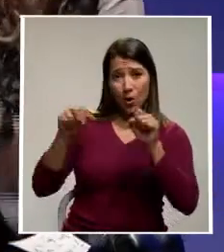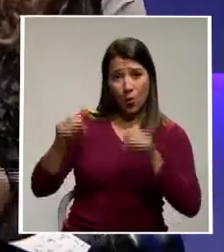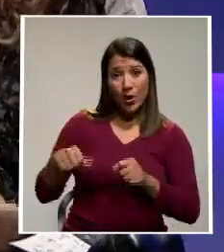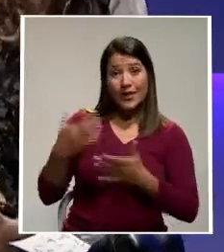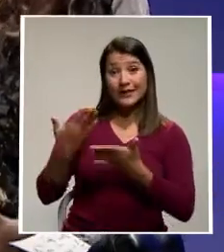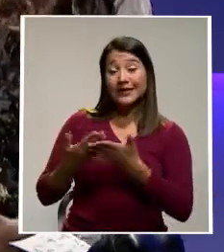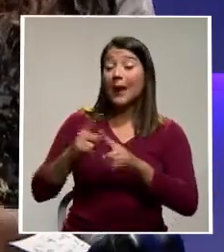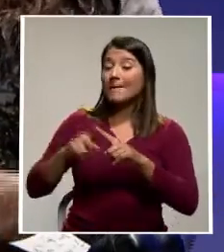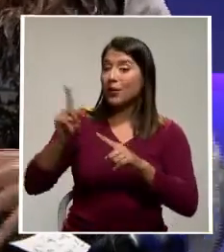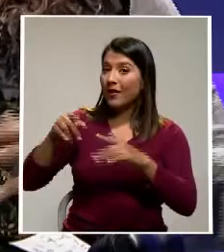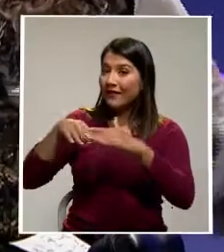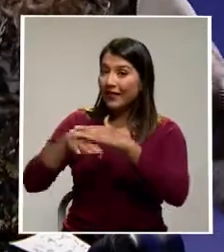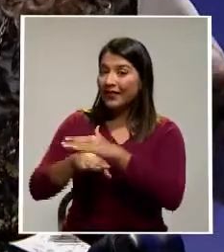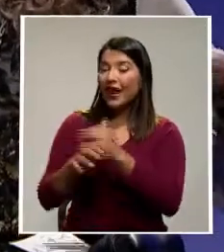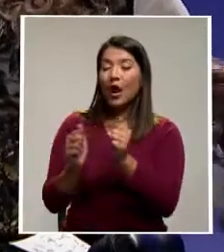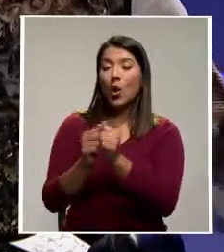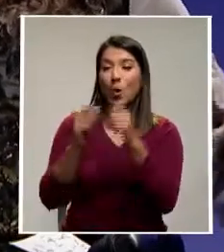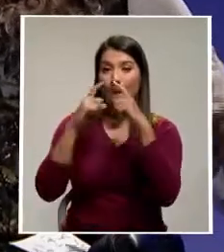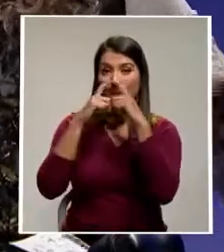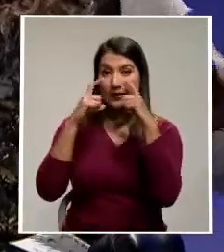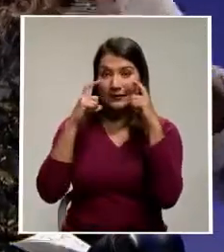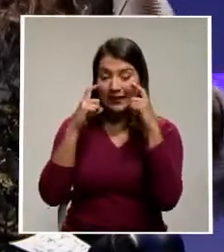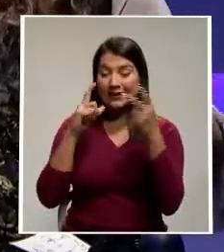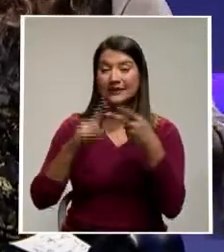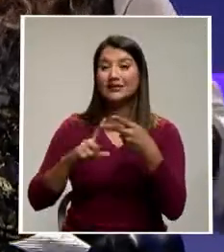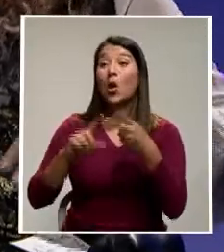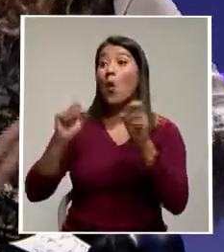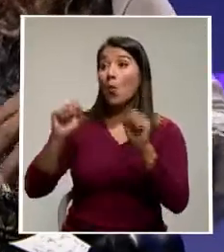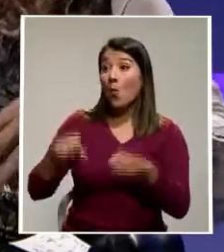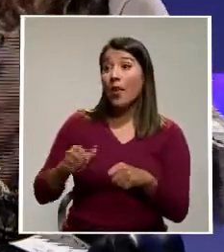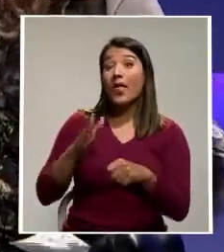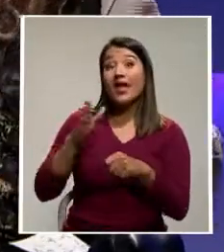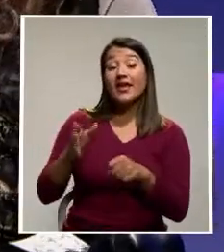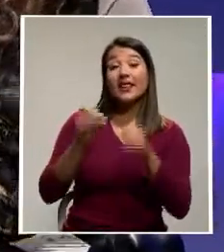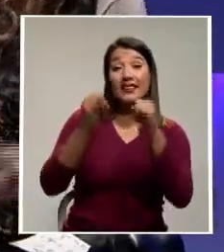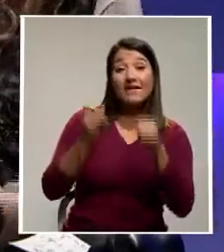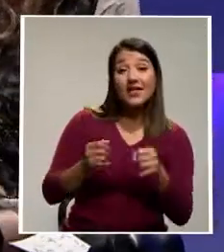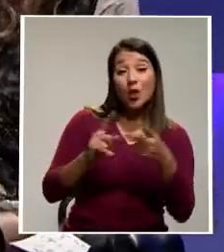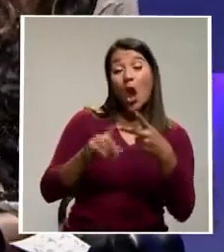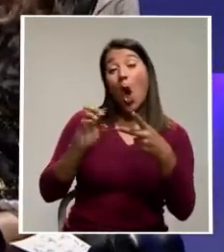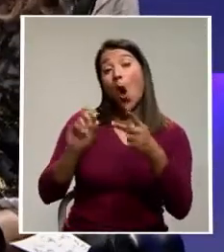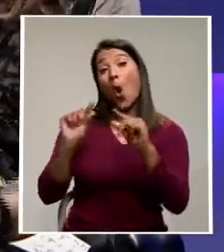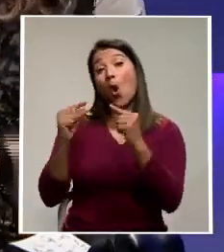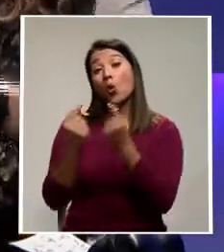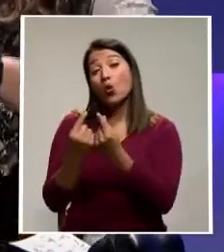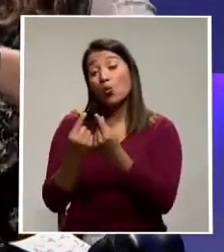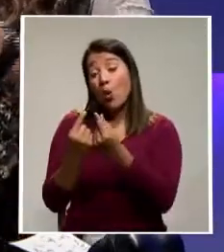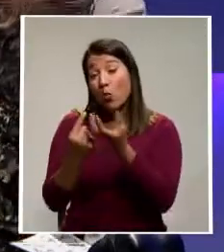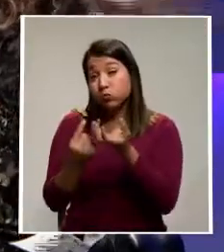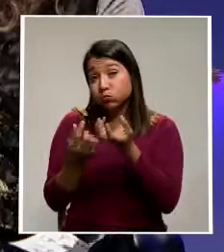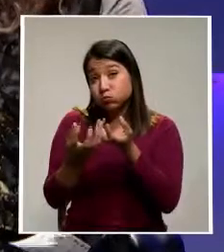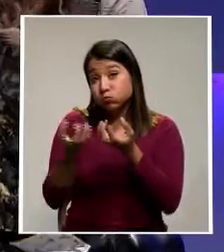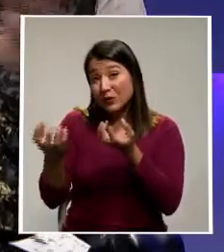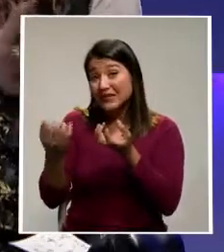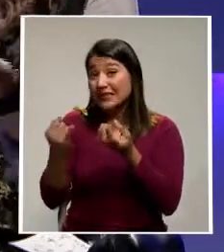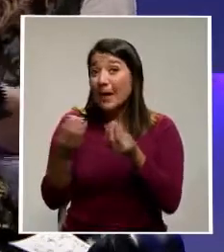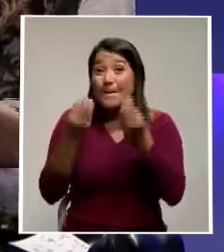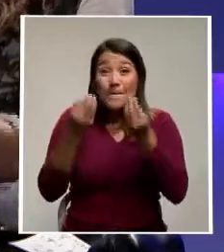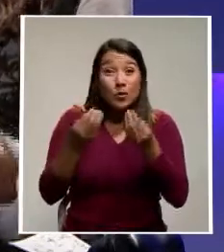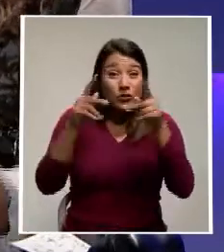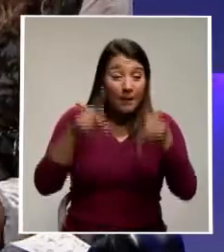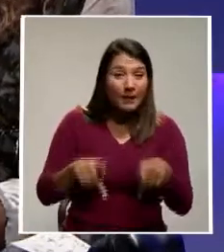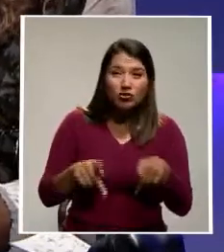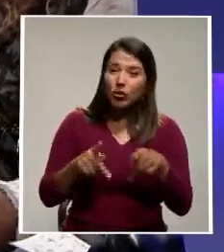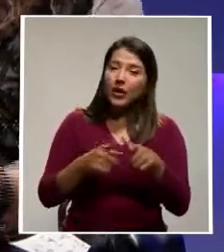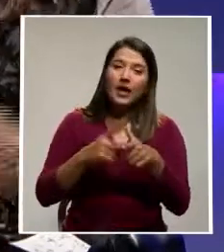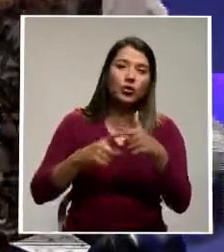con mascarilla, de que podemos ir individualmente o en grupos pequeños. Si queremos ir con mucha gente, que no sean